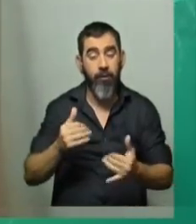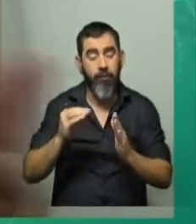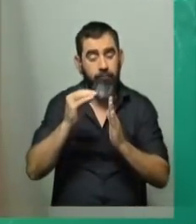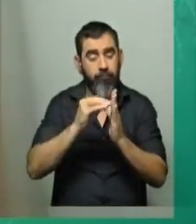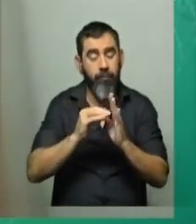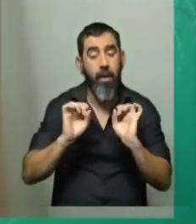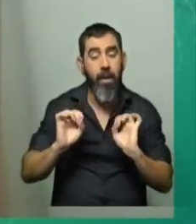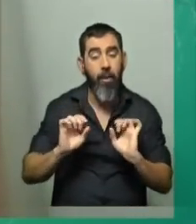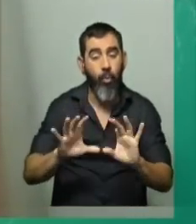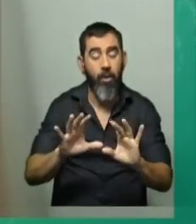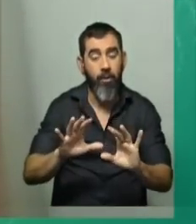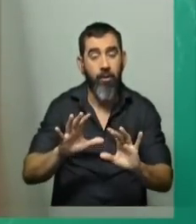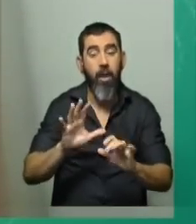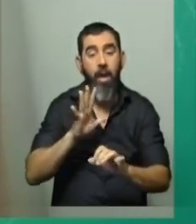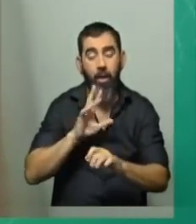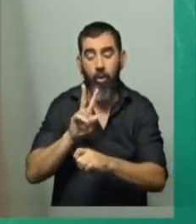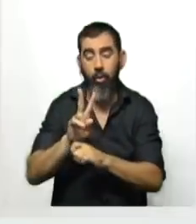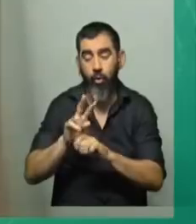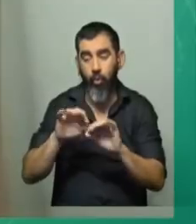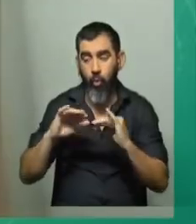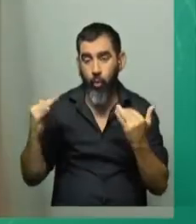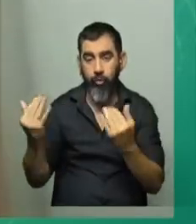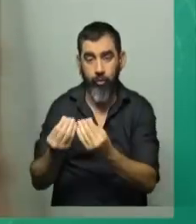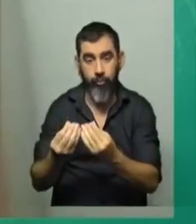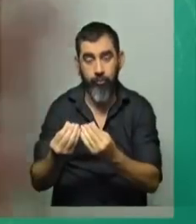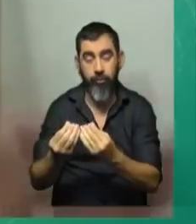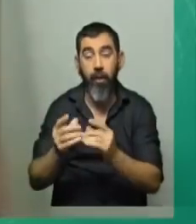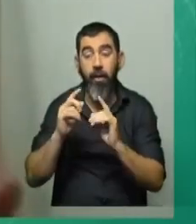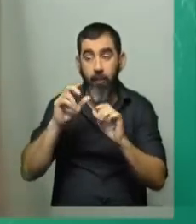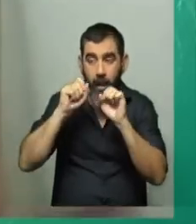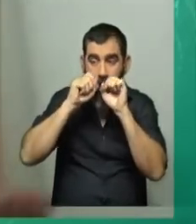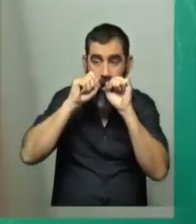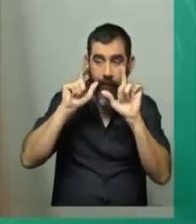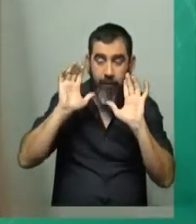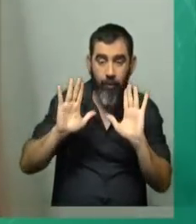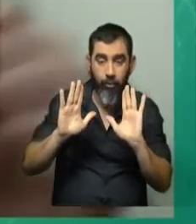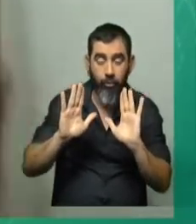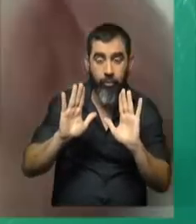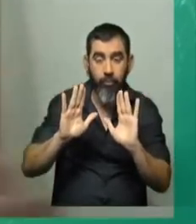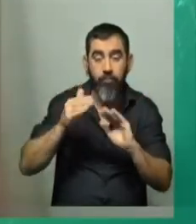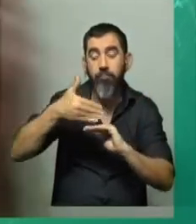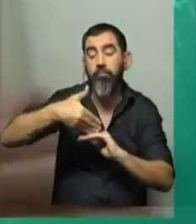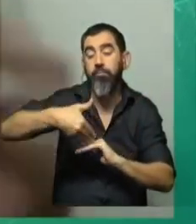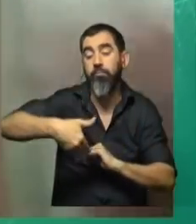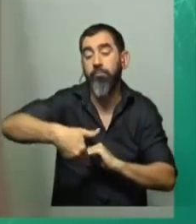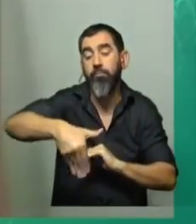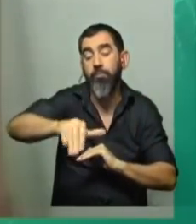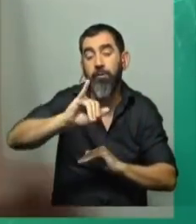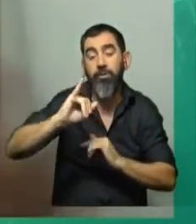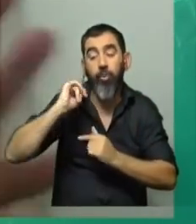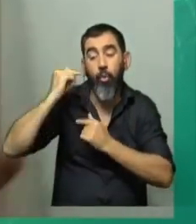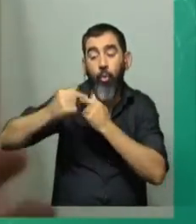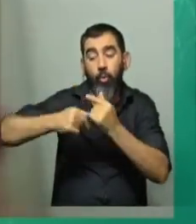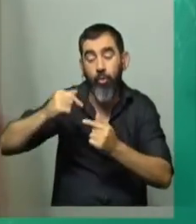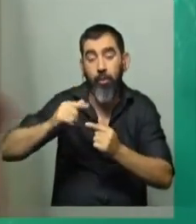natural, por lo tanto tenemos una inmunidad híbrida. Lo que hay que estar atento, digamos, es bueno, ver en el correr de los días si esto se mantiene y